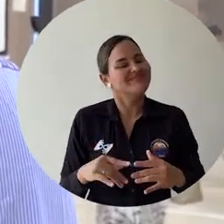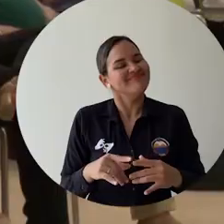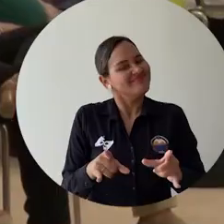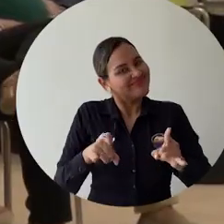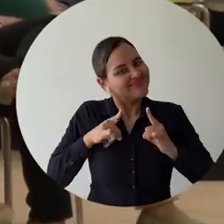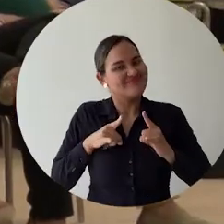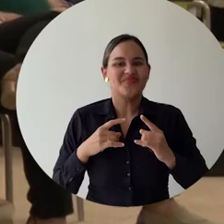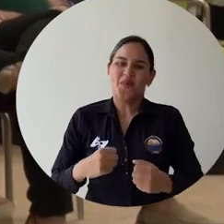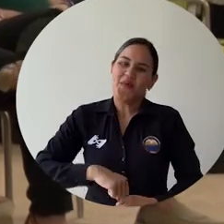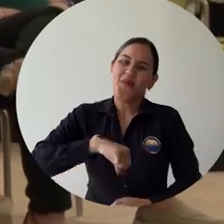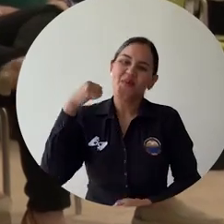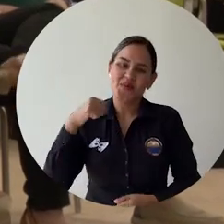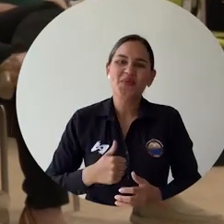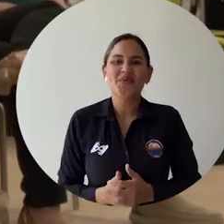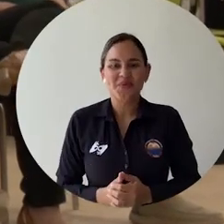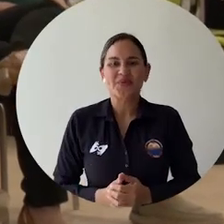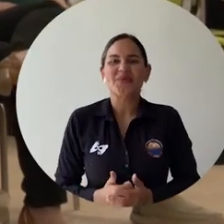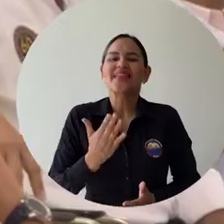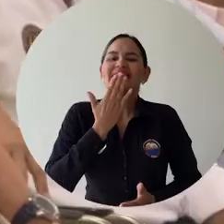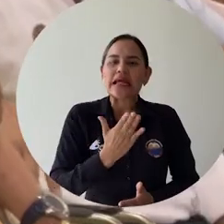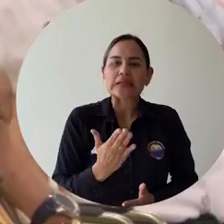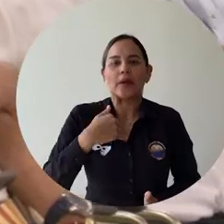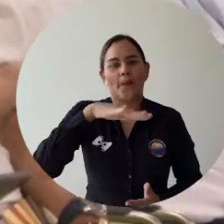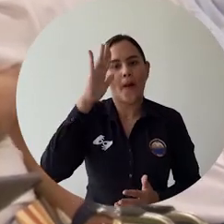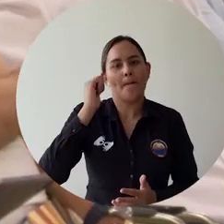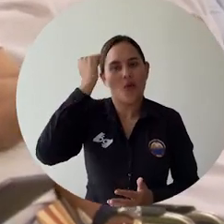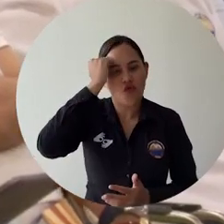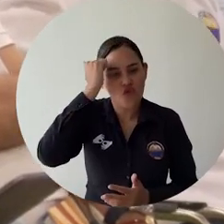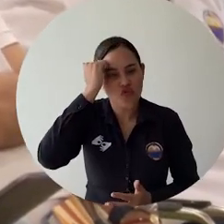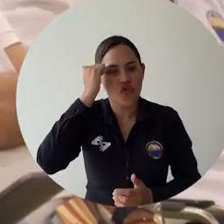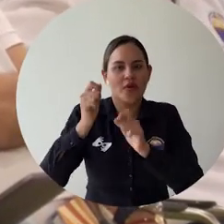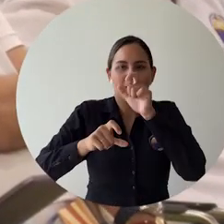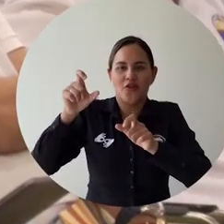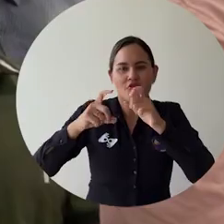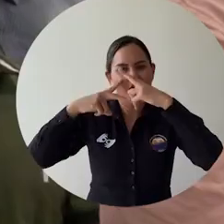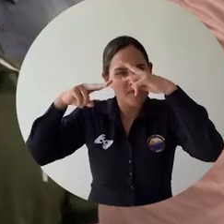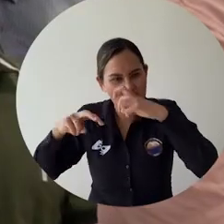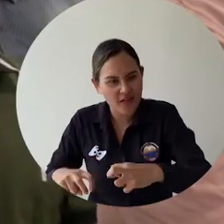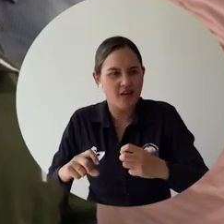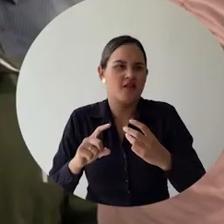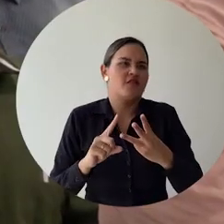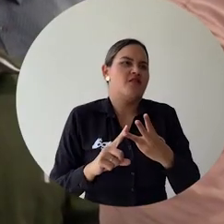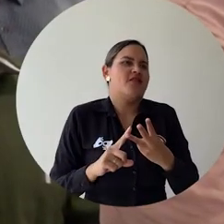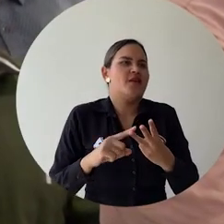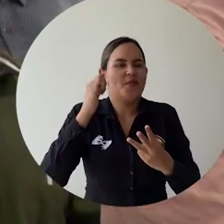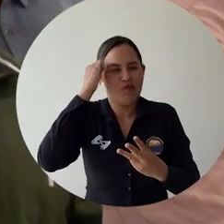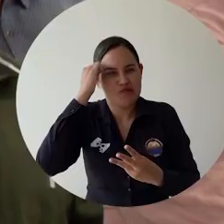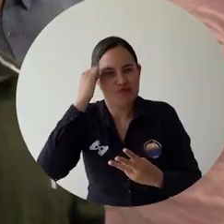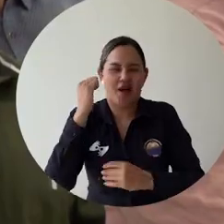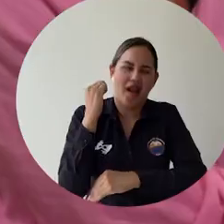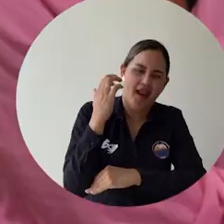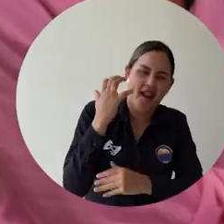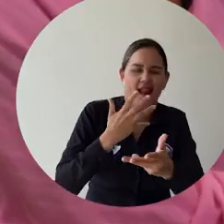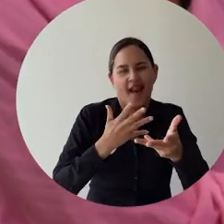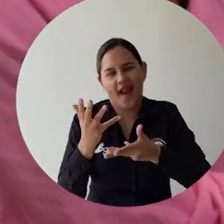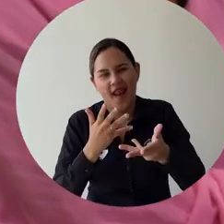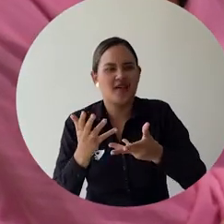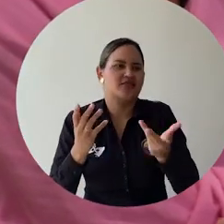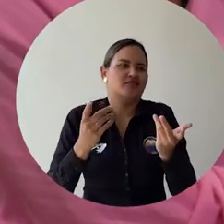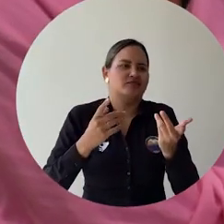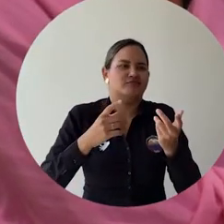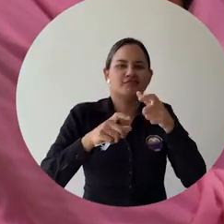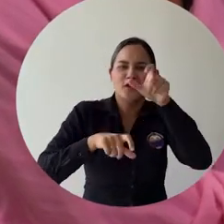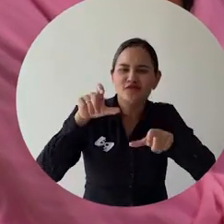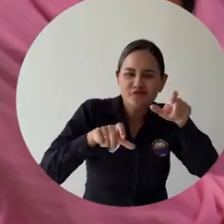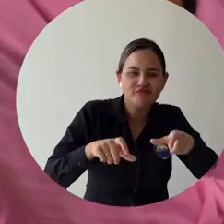ya uno siente un orgullo enorme. Entonces, particularmente estoy muy orgulloso de eso. Tengo que agradecerle a los profesores, investigadores, a los docentes, a los